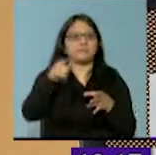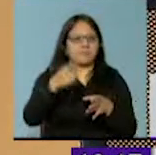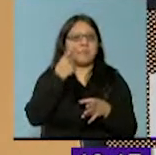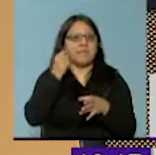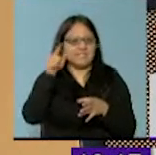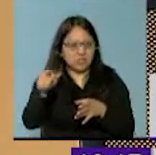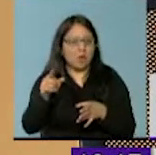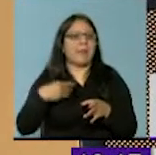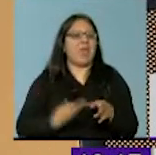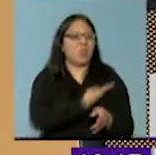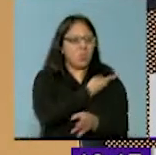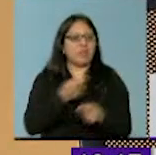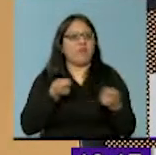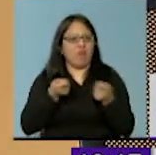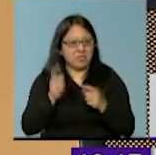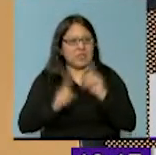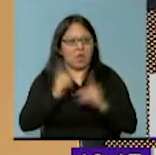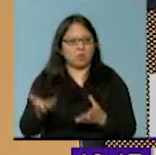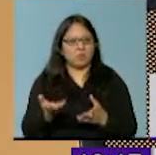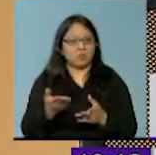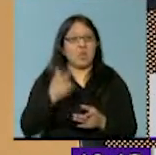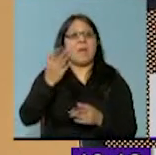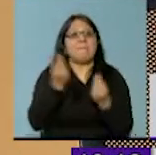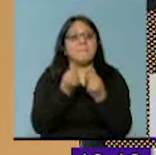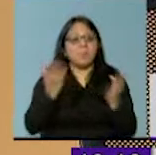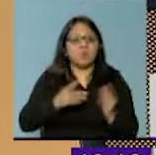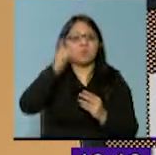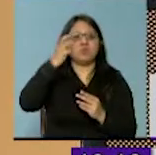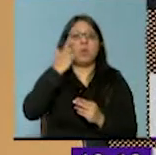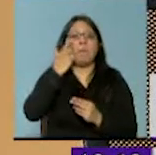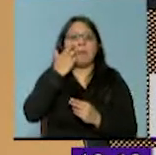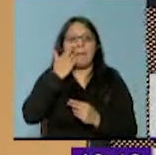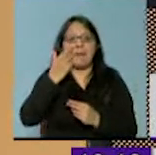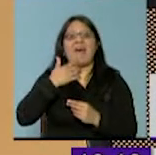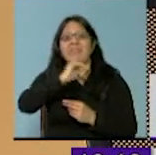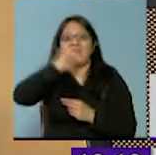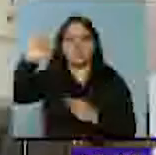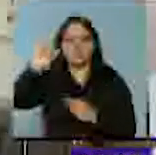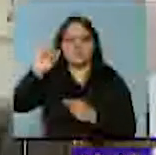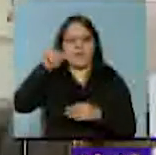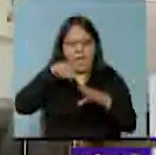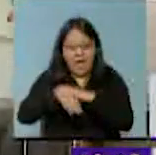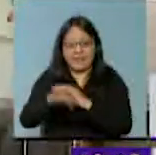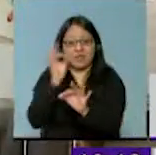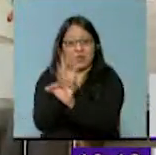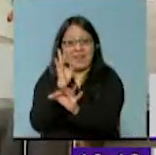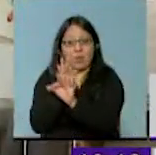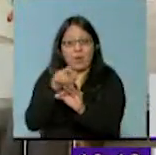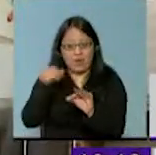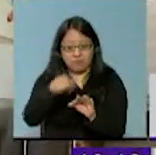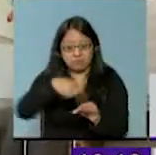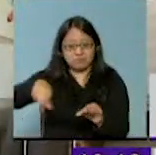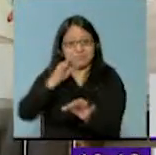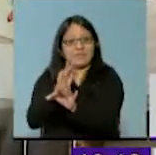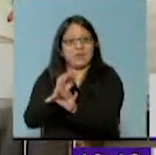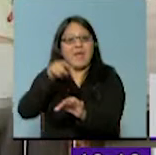que denuncian los propios padres, que lo mostramos el día de ayer, hace promoción de los locales bailables en sus establecimientos